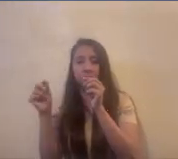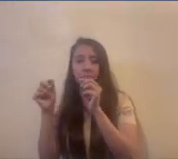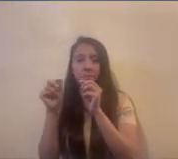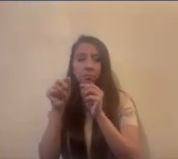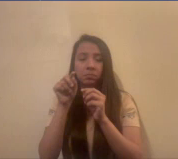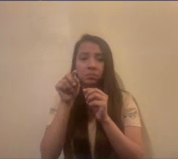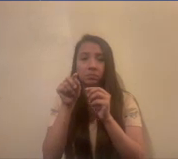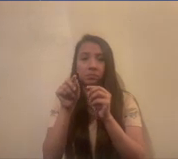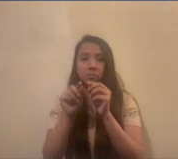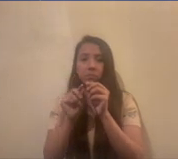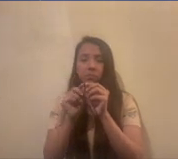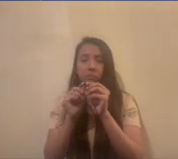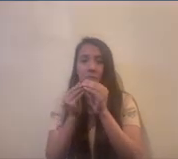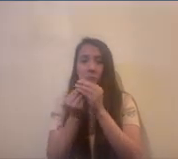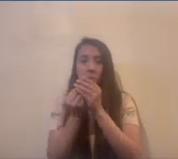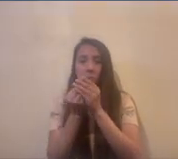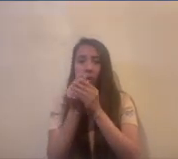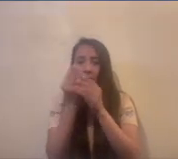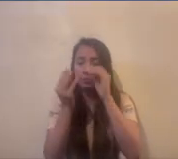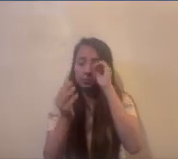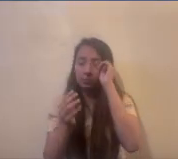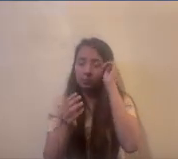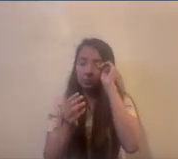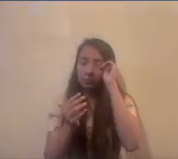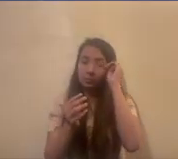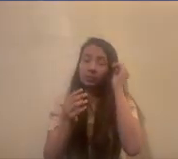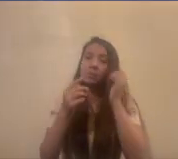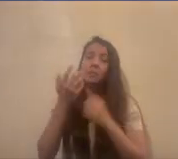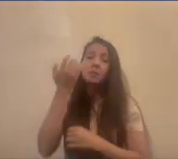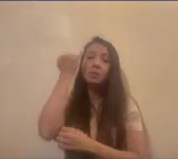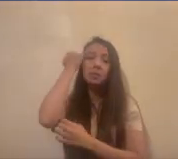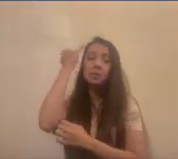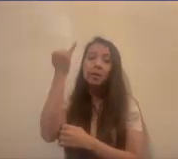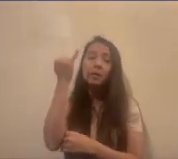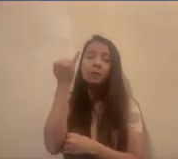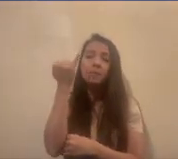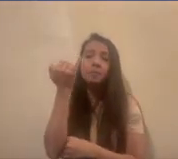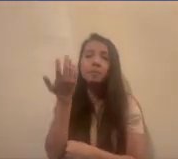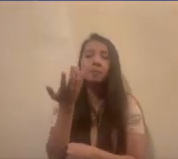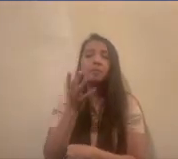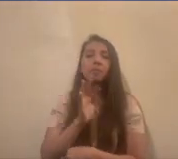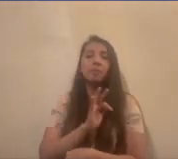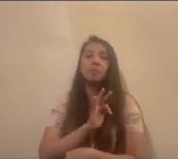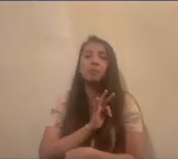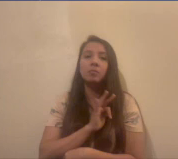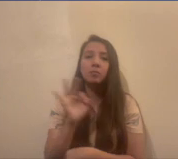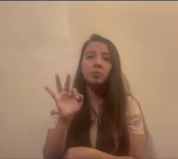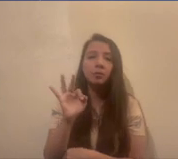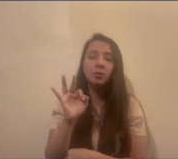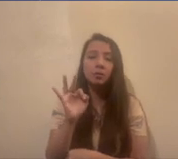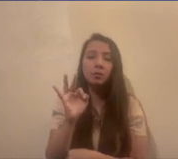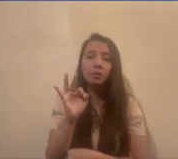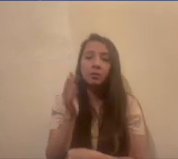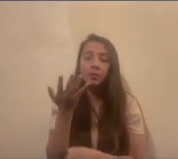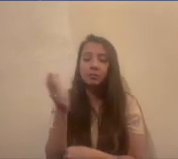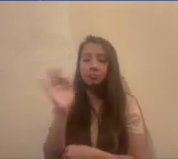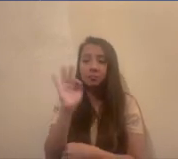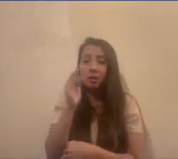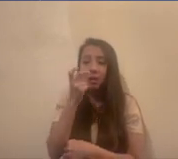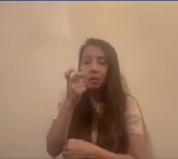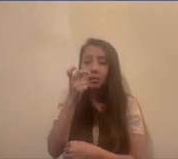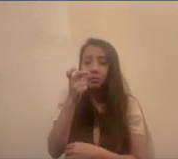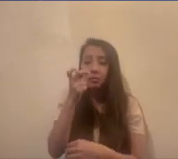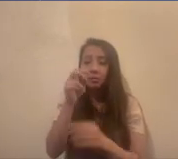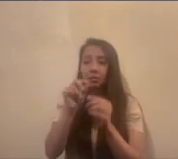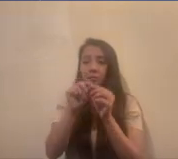inglés que es sprout. Son los brotes frescos, ¿sí? Porque se nos ocurrió que una alternativa interesante era que por ahí